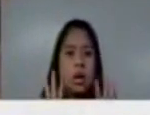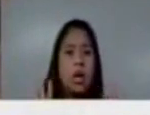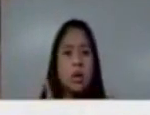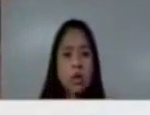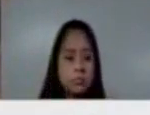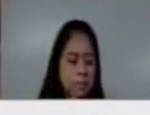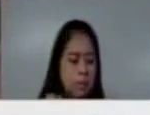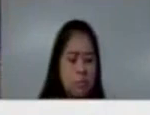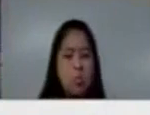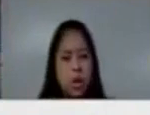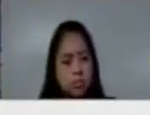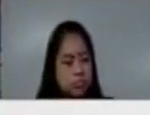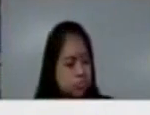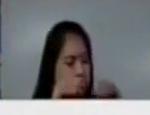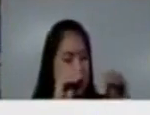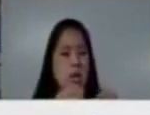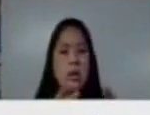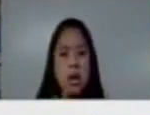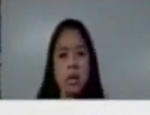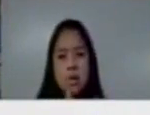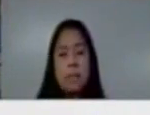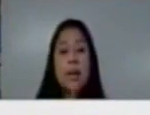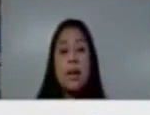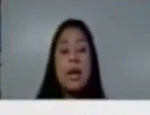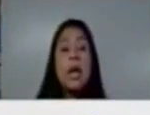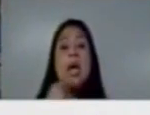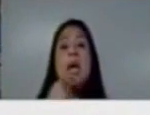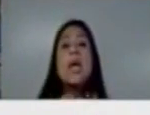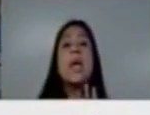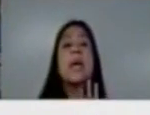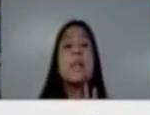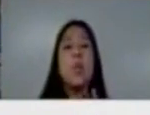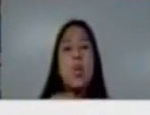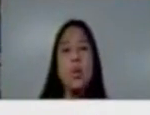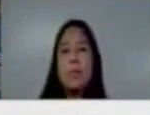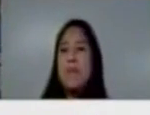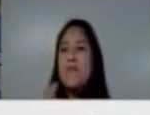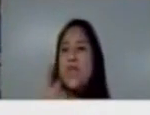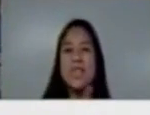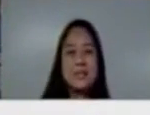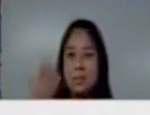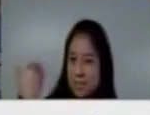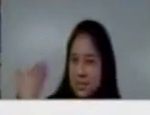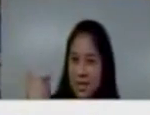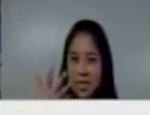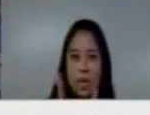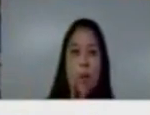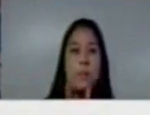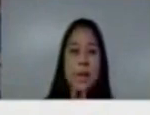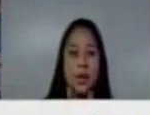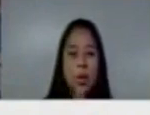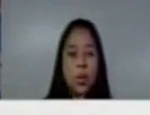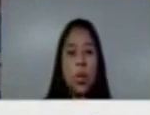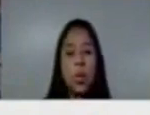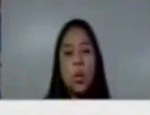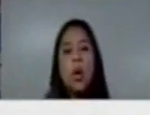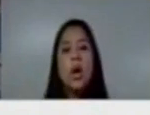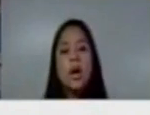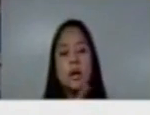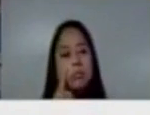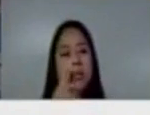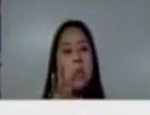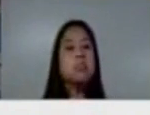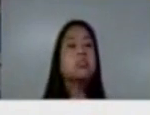extraditar incluso gente. El ejemplo más reciente es el fin de semana pasado, el domingo, en donde ubicamos a